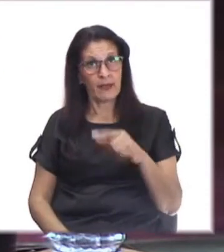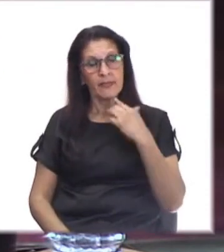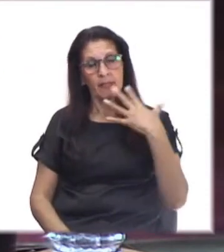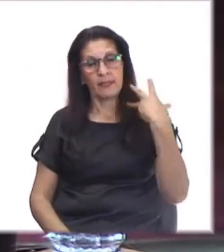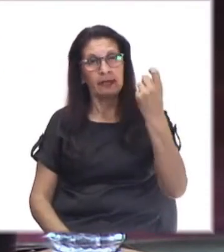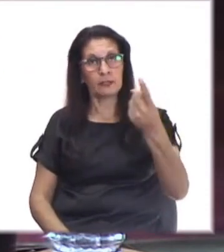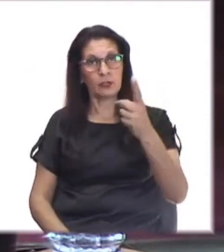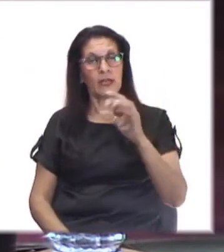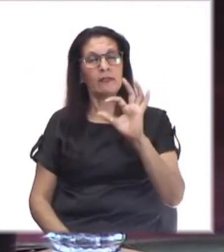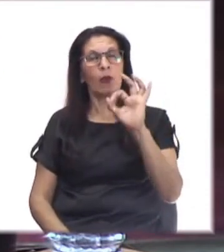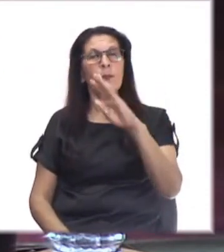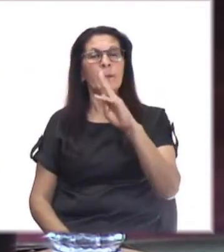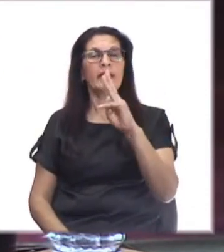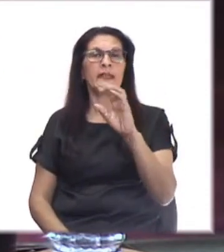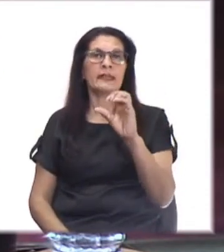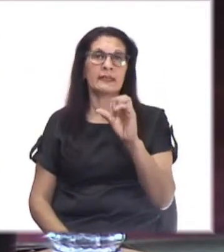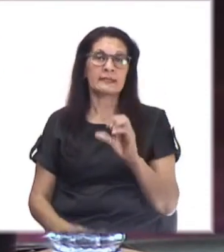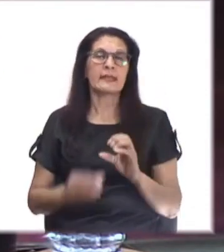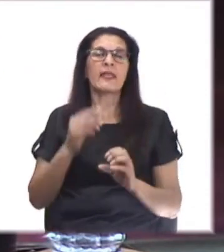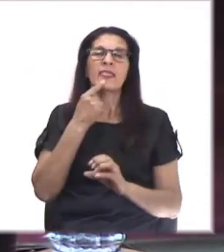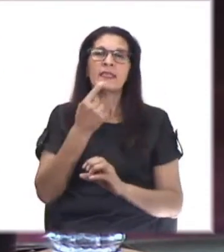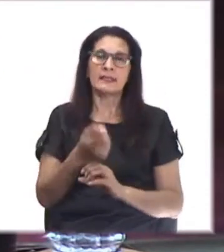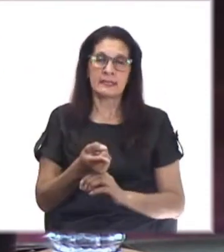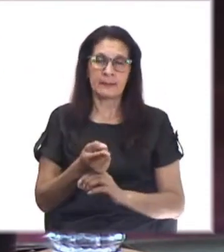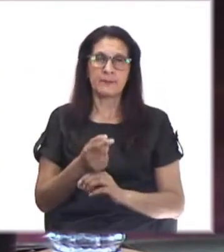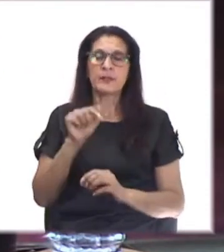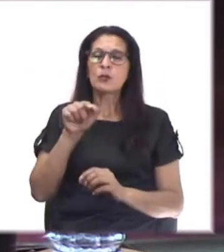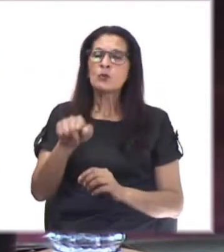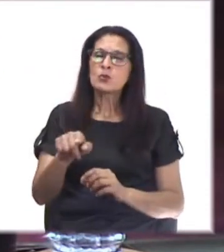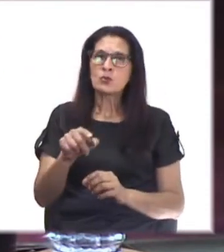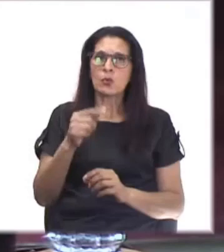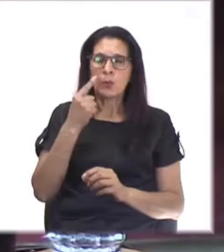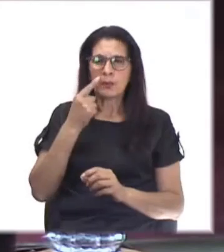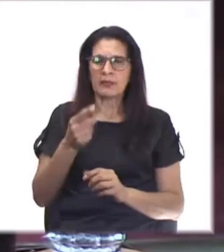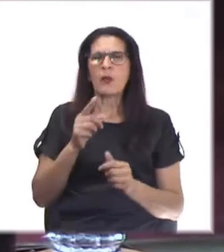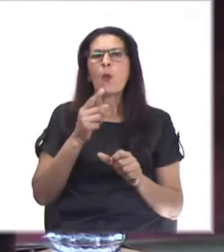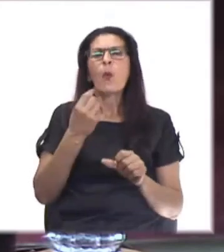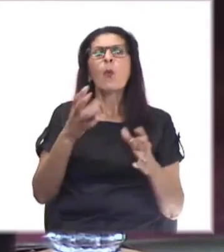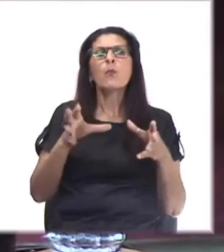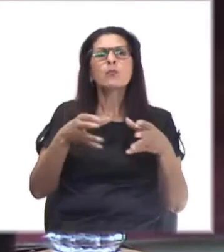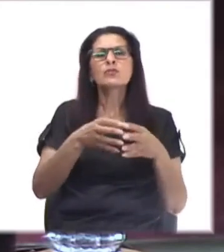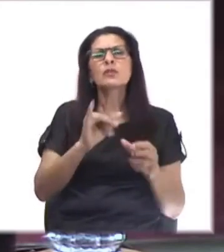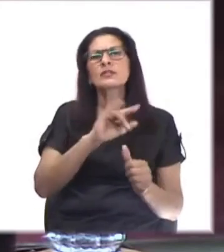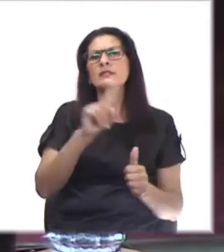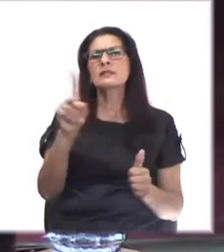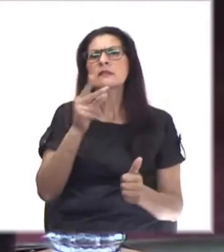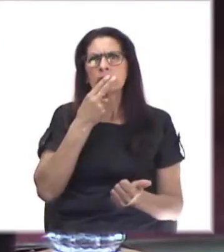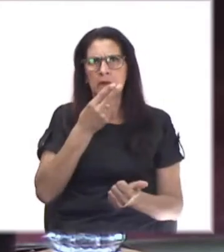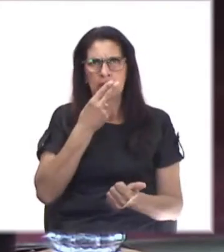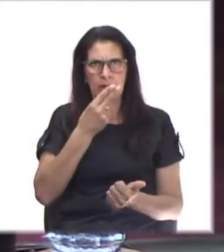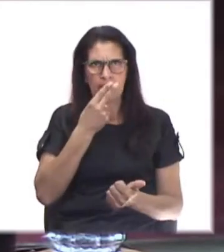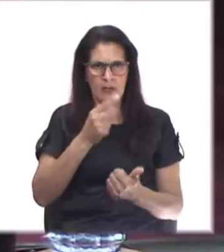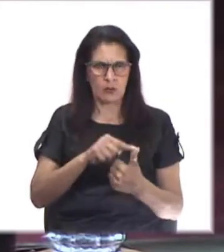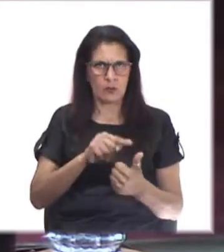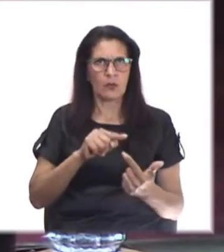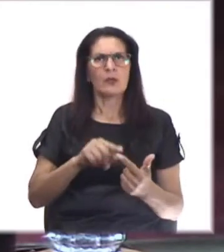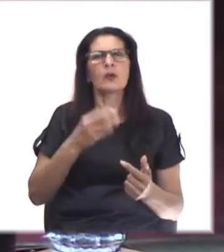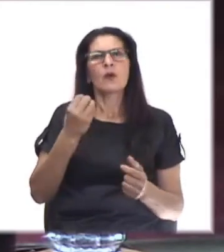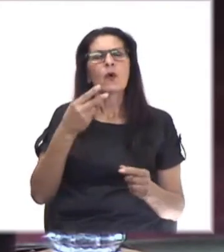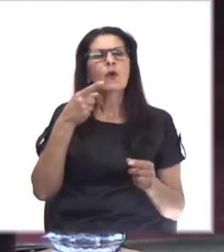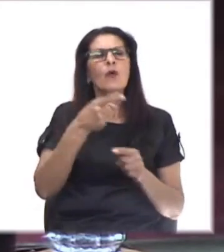la OPS, destacó su visión de un país sin tabaco, su postura firme contra las industrias